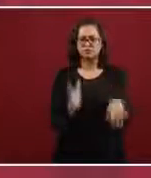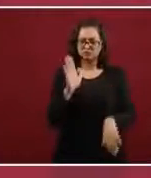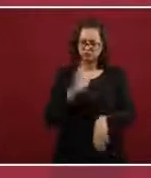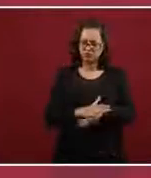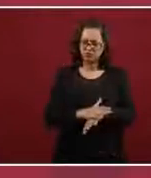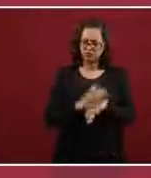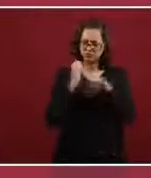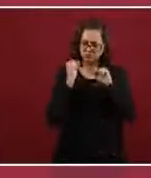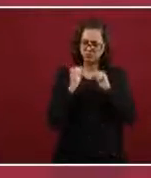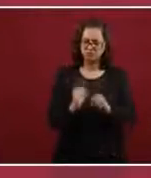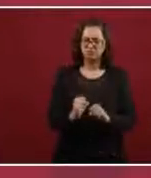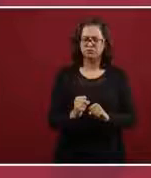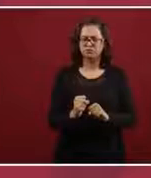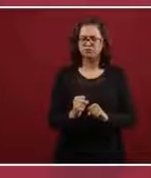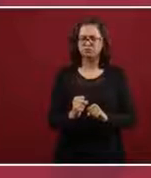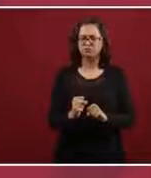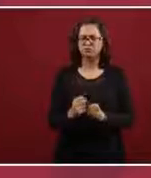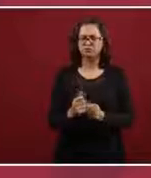afianzando